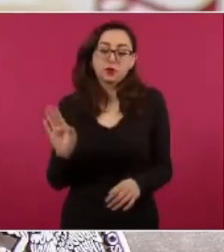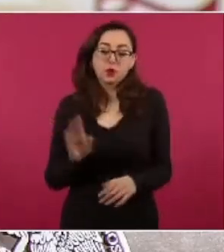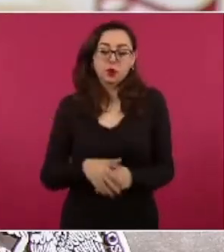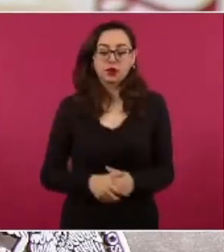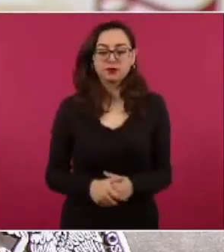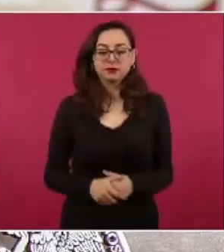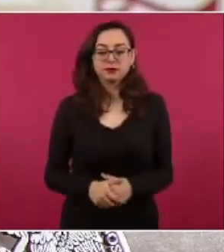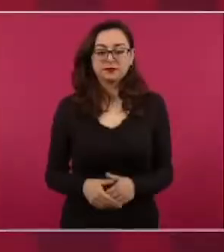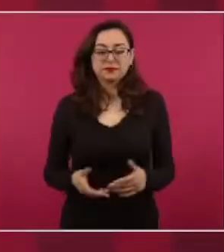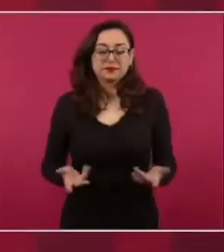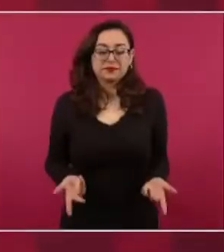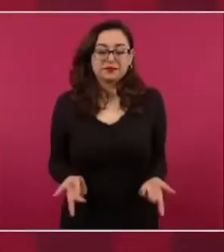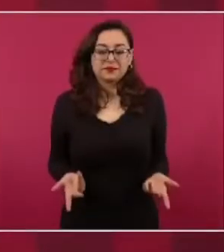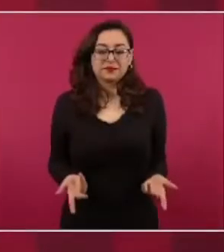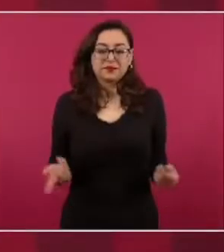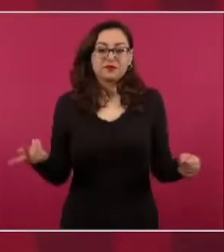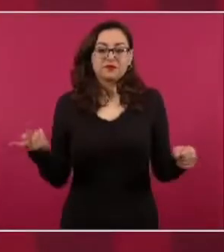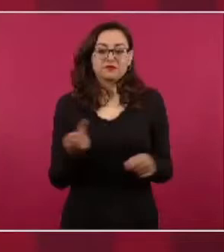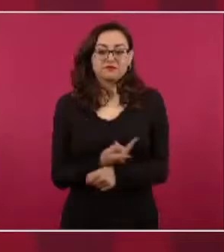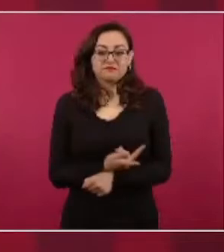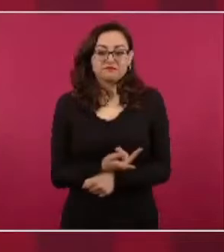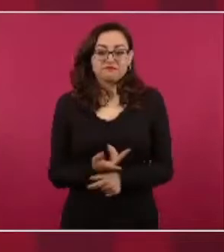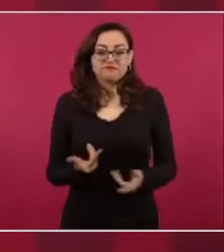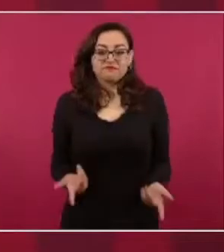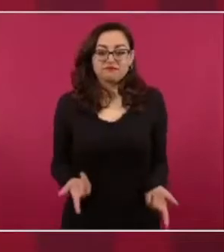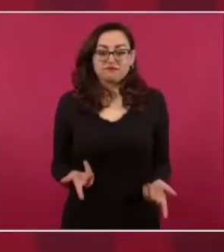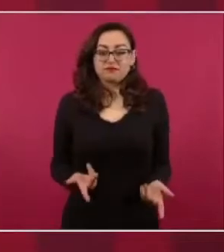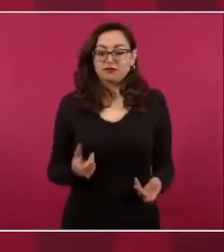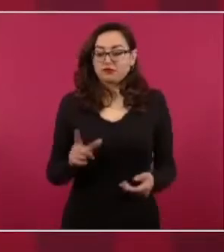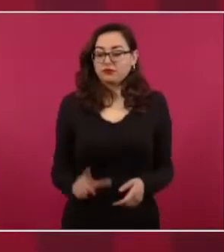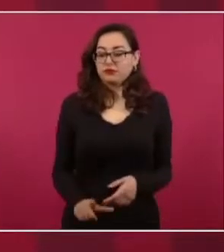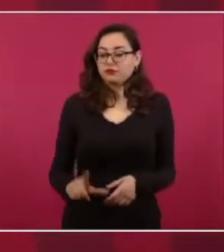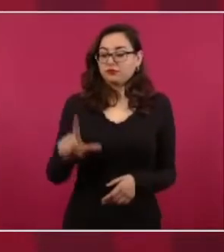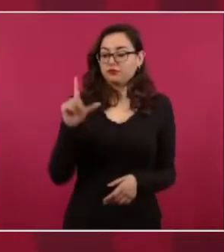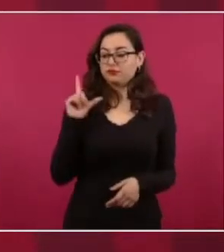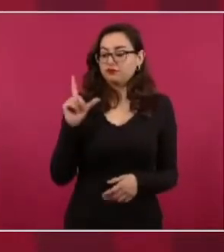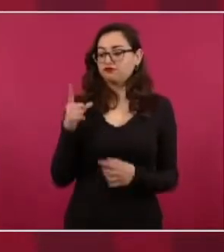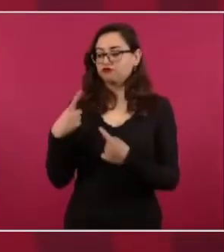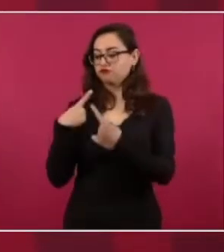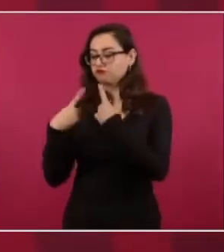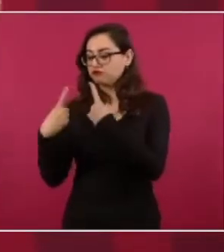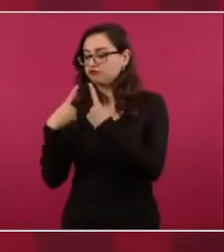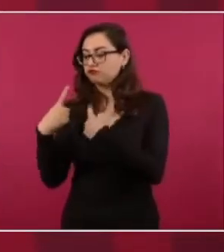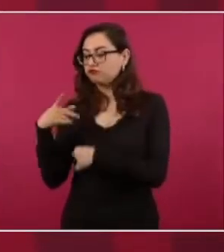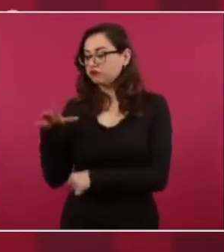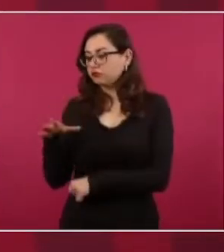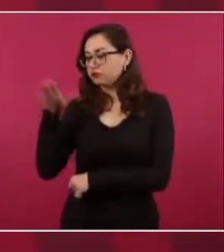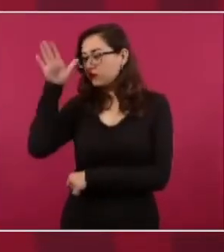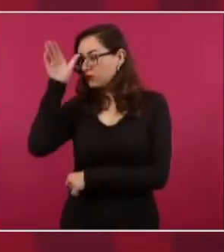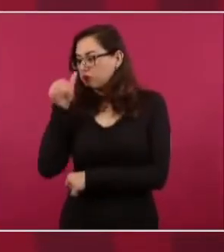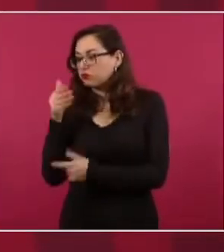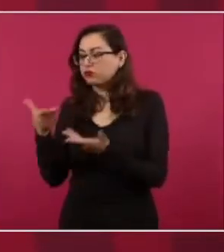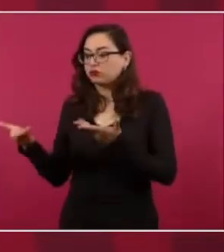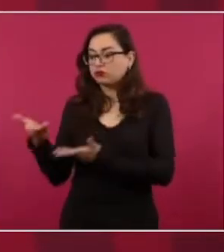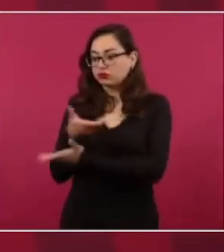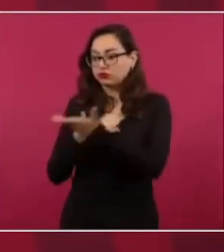cierto que no hubo acuerdos. En el estado de Michoacán, de inmediato, dos médicos